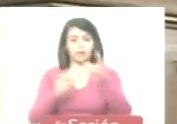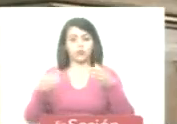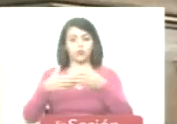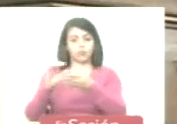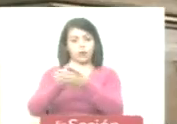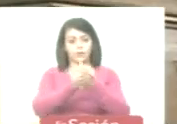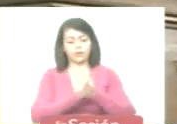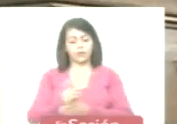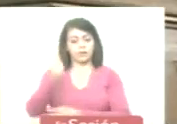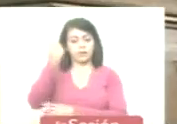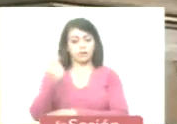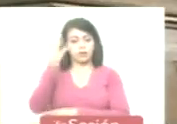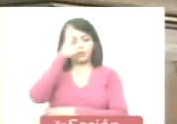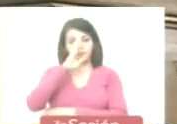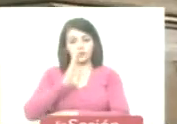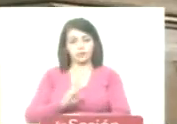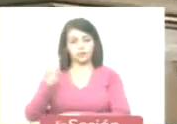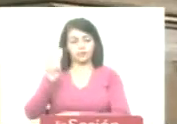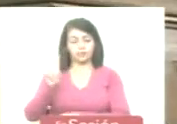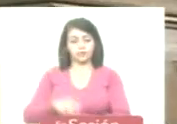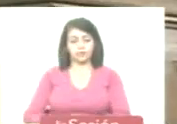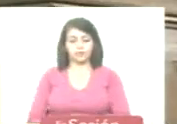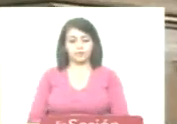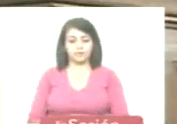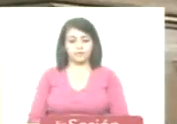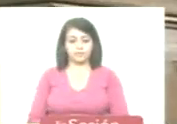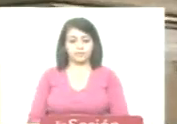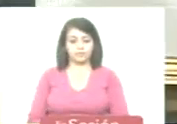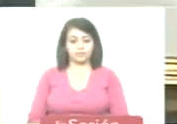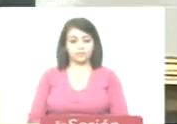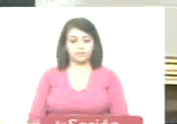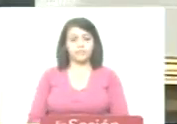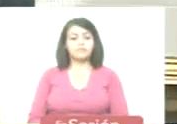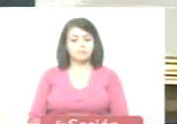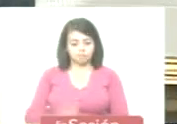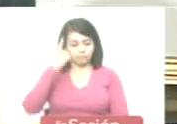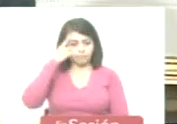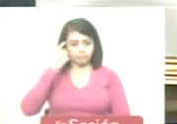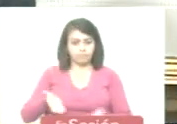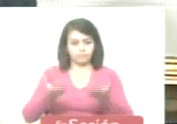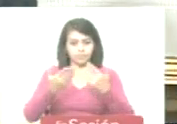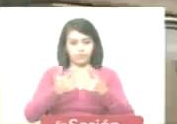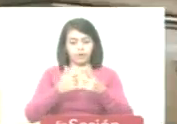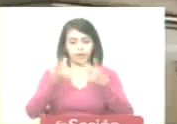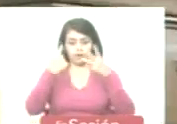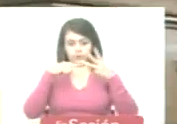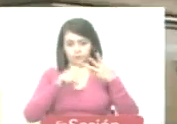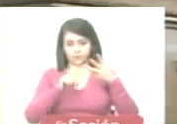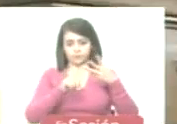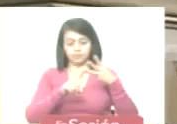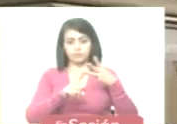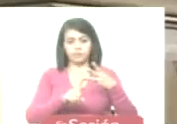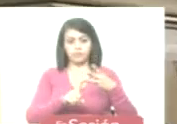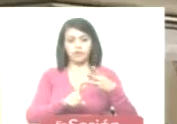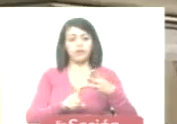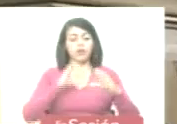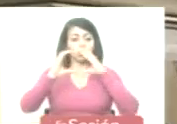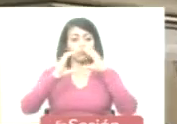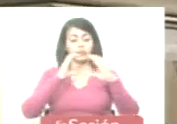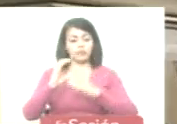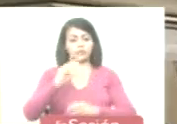Amistad Parlamentario Brasil-Venezuela. En cuenta. Siguiente punto. Punto número 3,